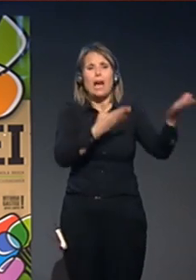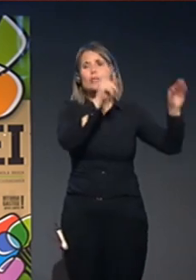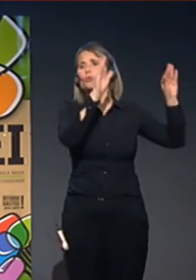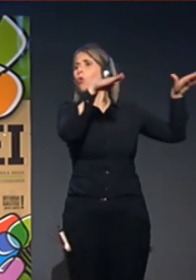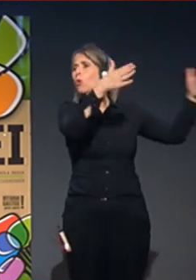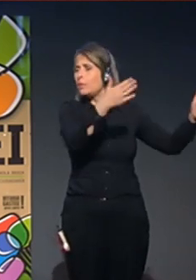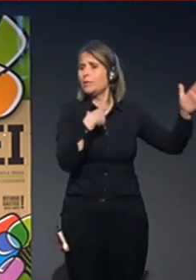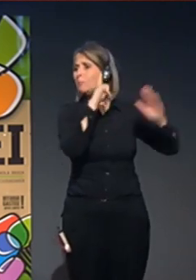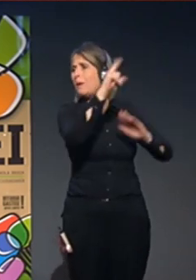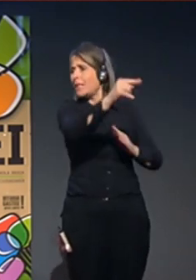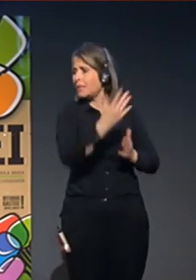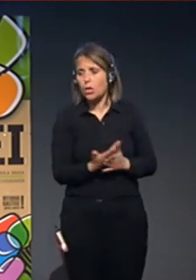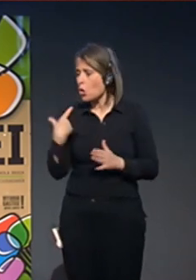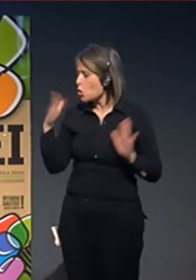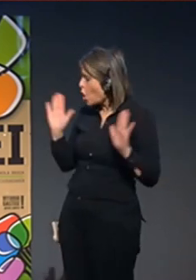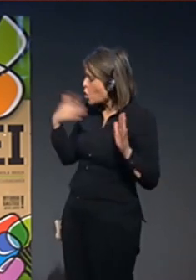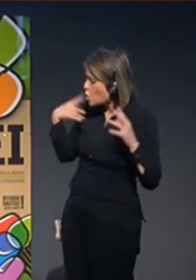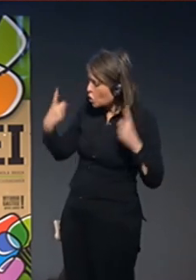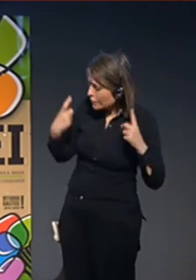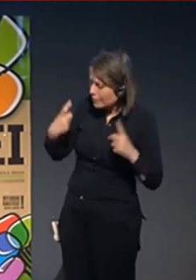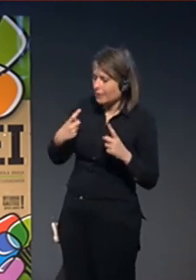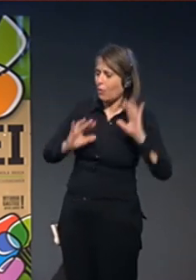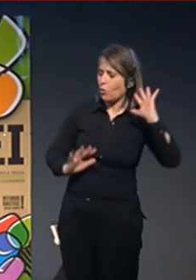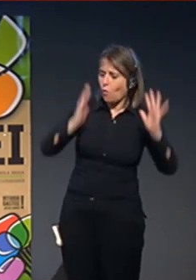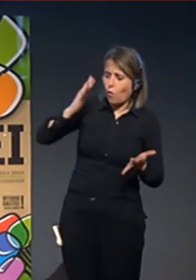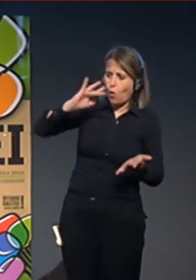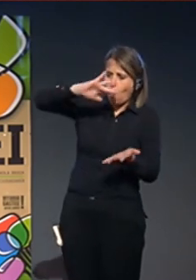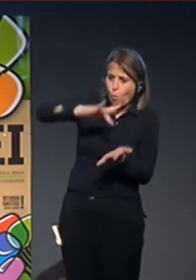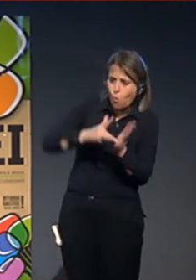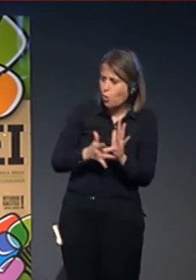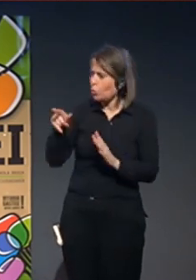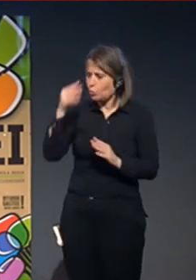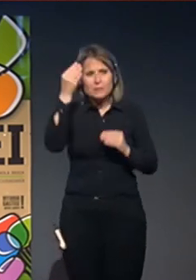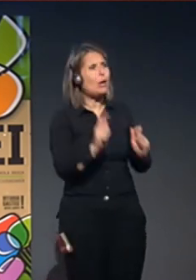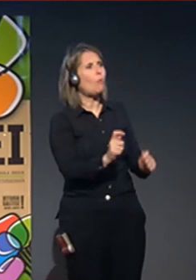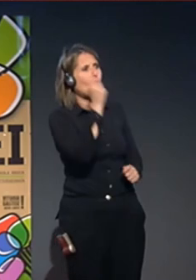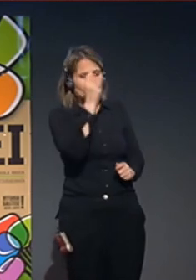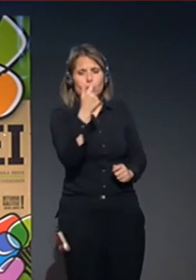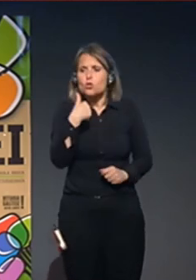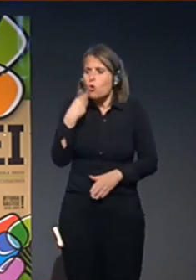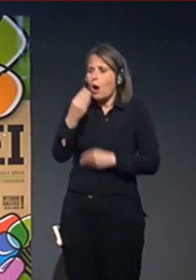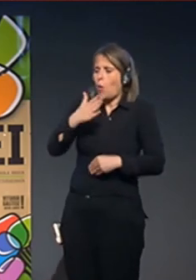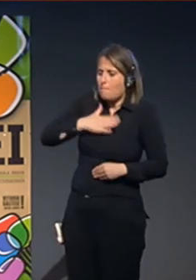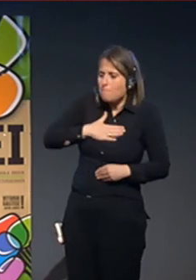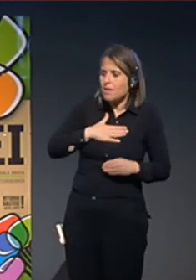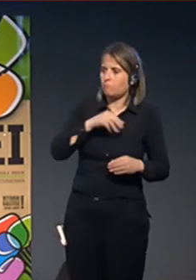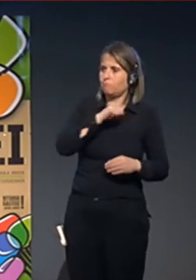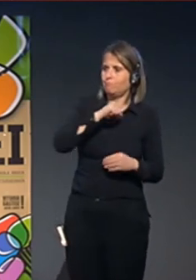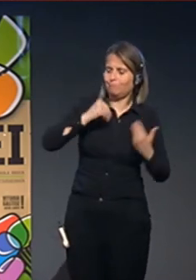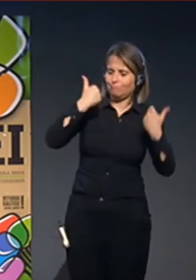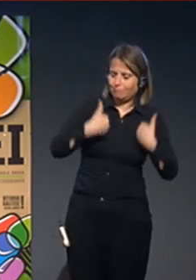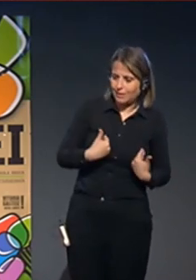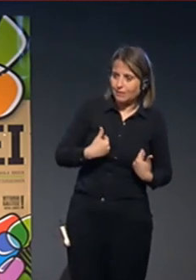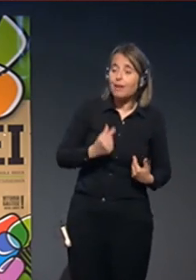haces escapa y dice No no estoy intentando apagar el fuego Pero tú quieres que lo vas a conseguir yo hago mi parte